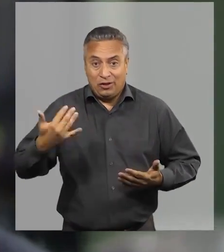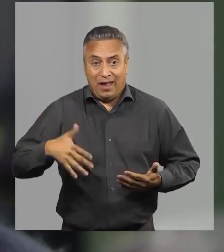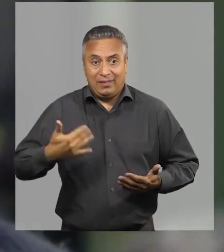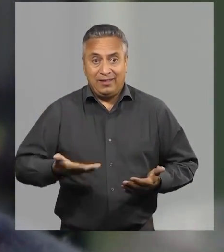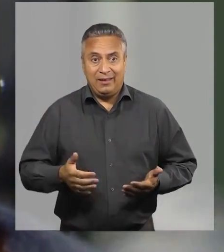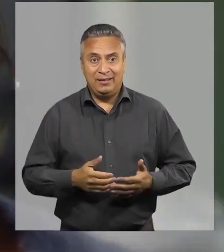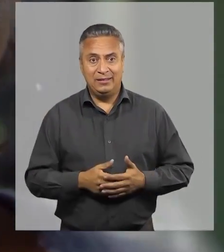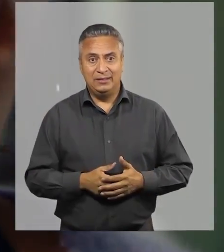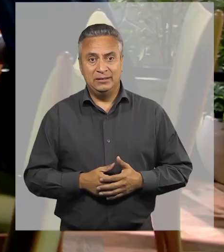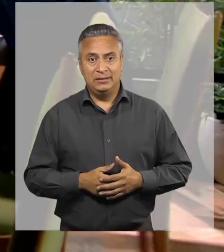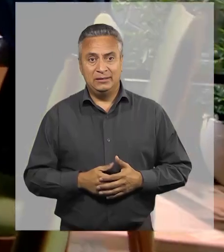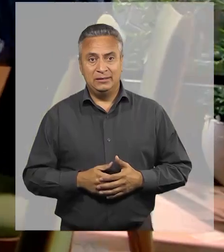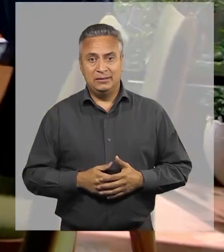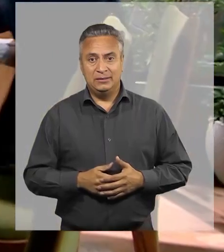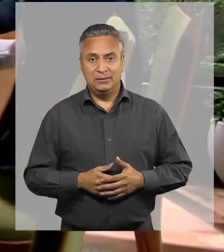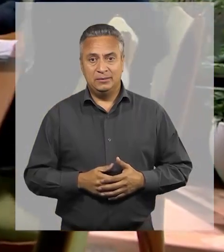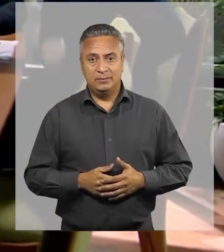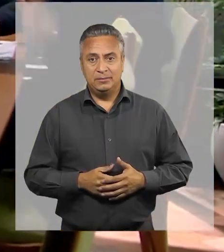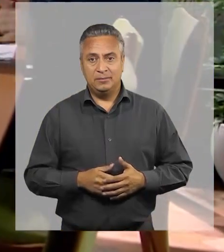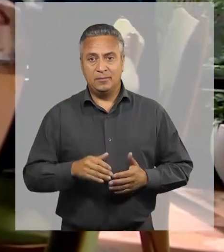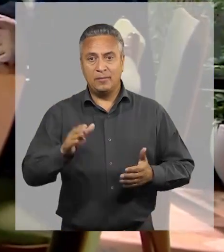vida.